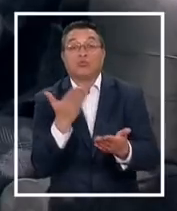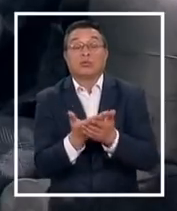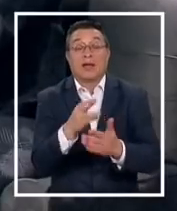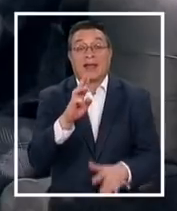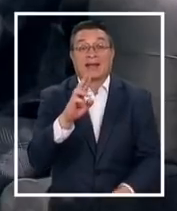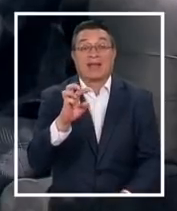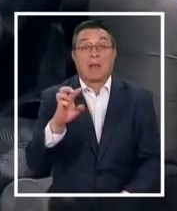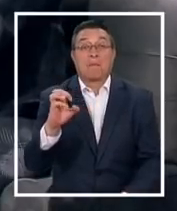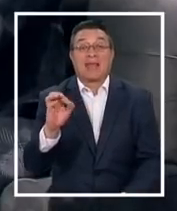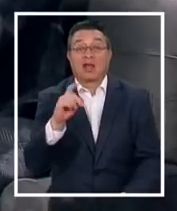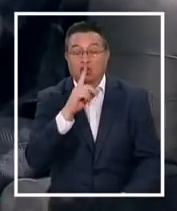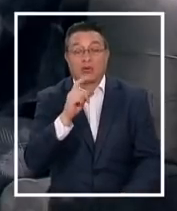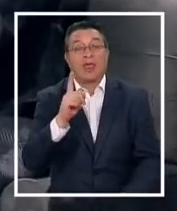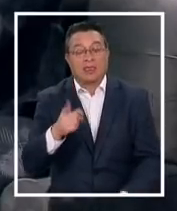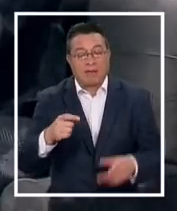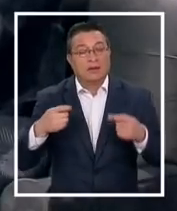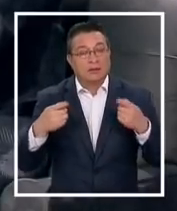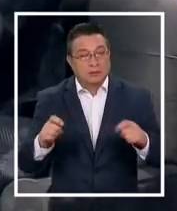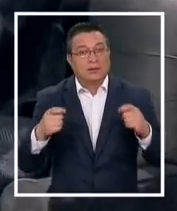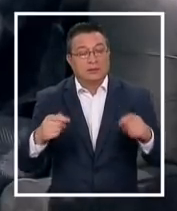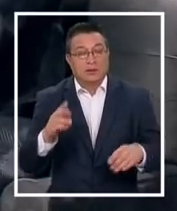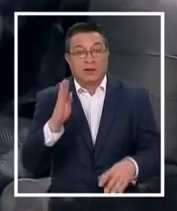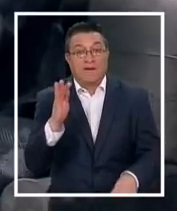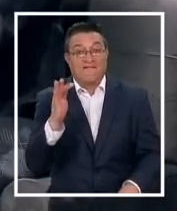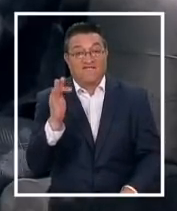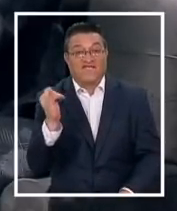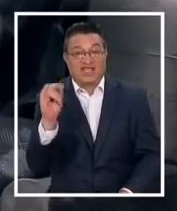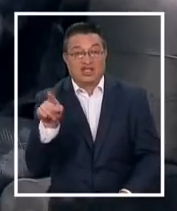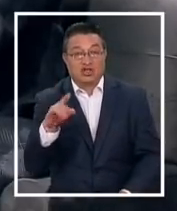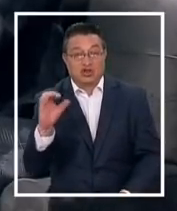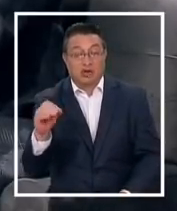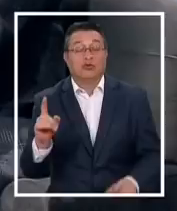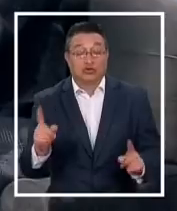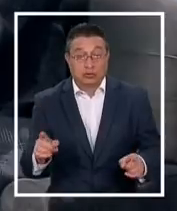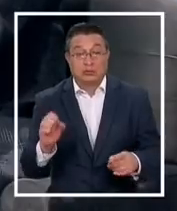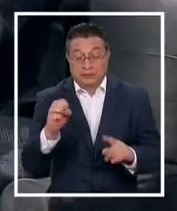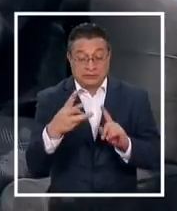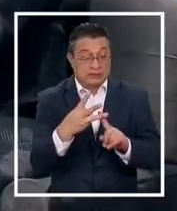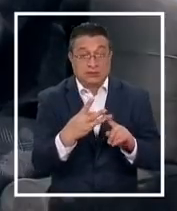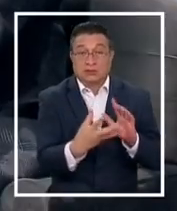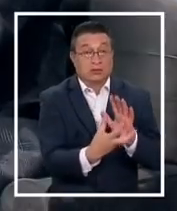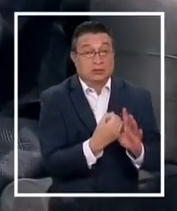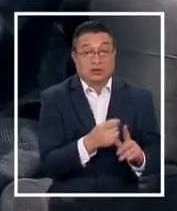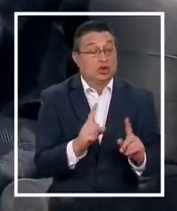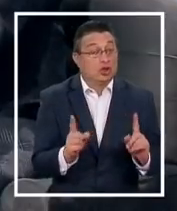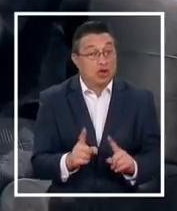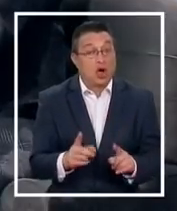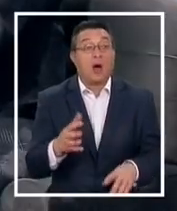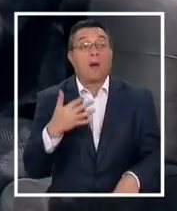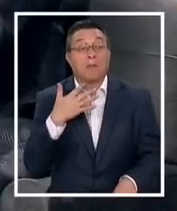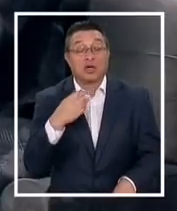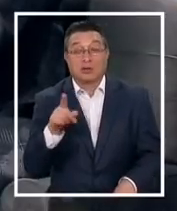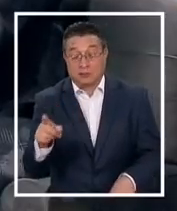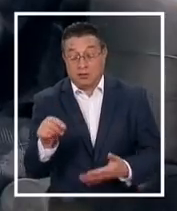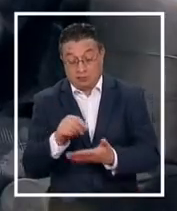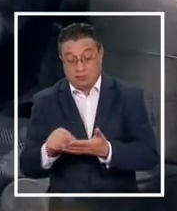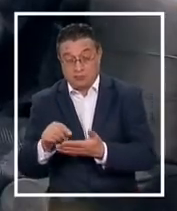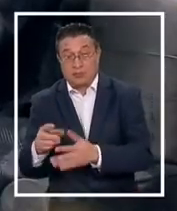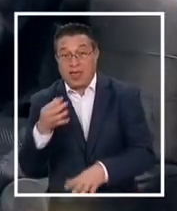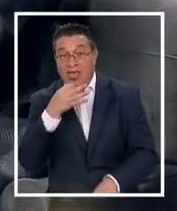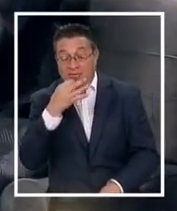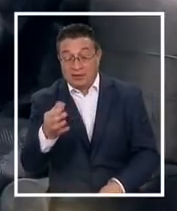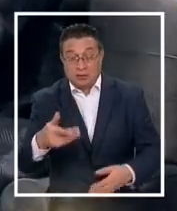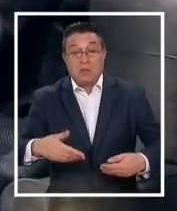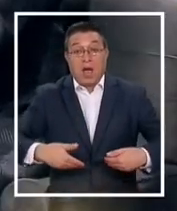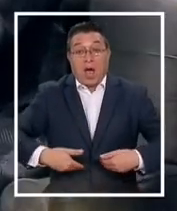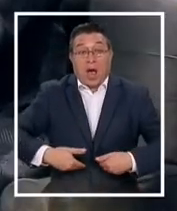Repetto, que dice hay que seguir haciendo esfuerzos fiscales, que es atendible, ¿es el tercer retiro? No, no lo es, porque esa gente que ella en su columna dice que tiene